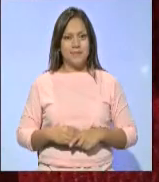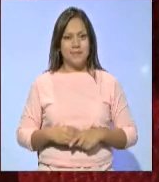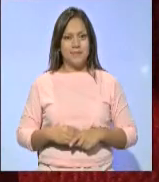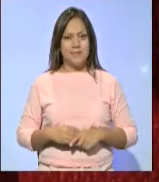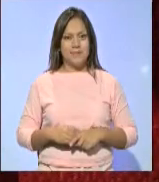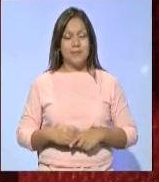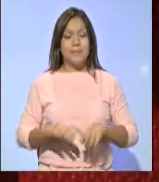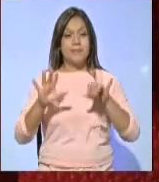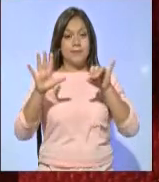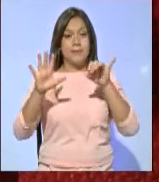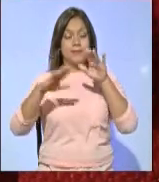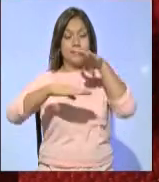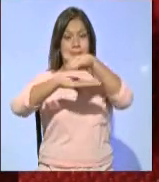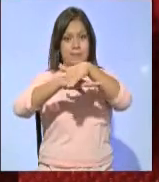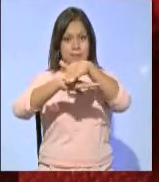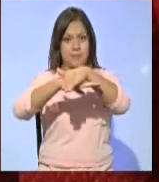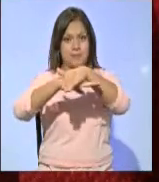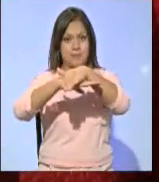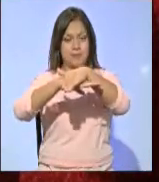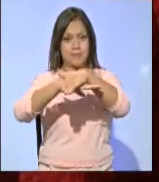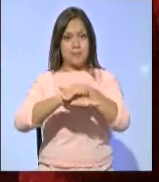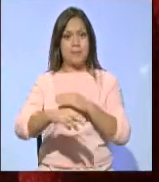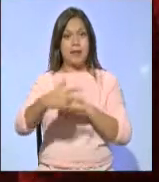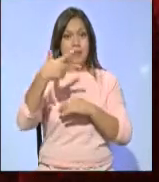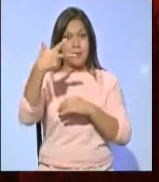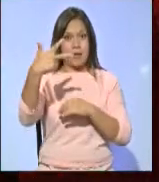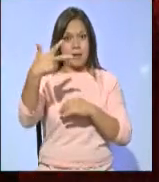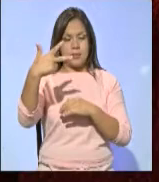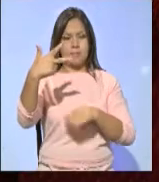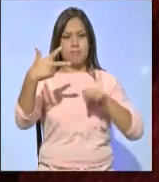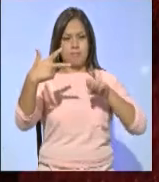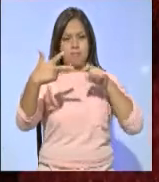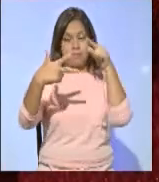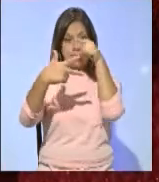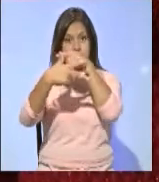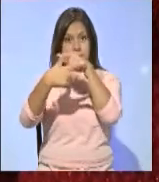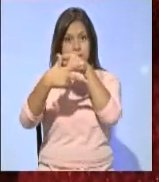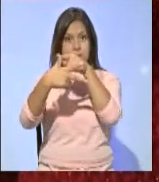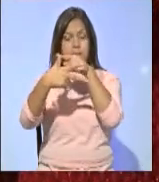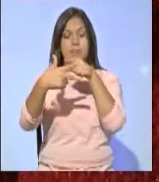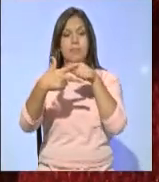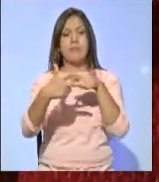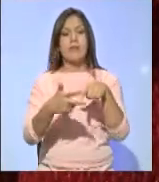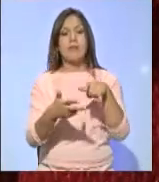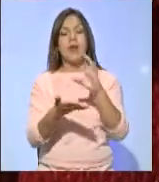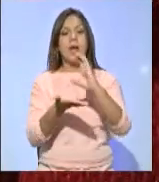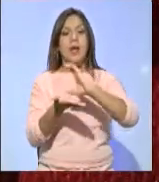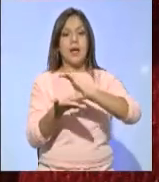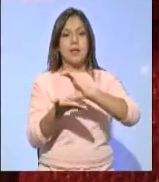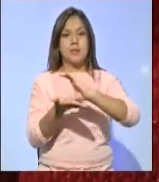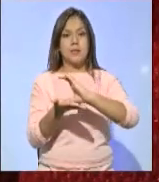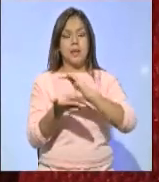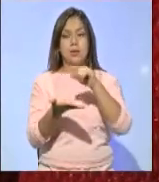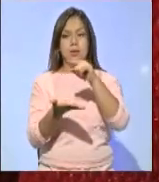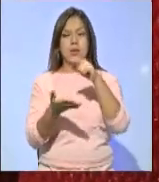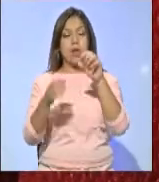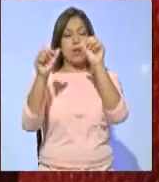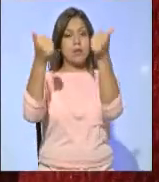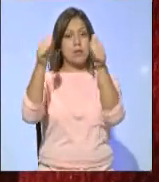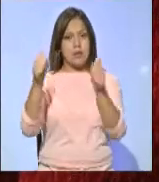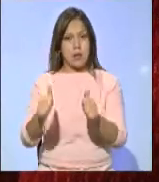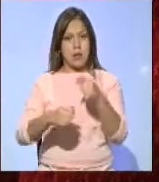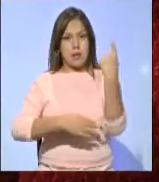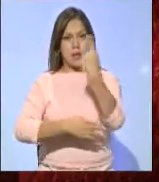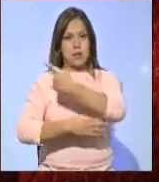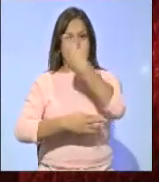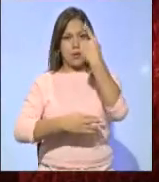A las 6 de la tarde están previstos 3 eventos. El primero es en el Centro de Arte Contemporáneo, y es por el Día